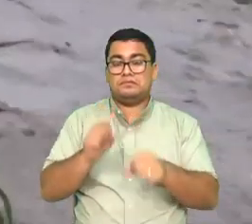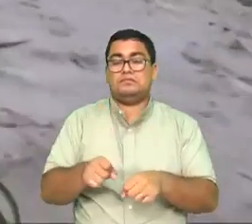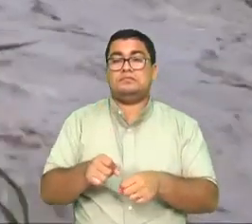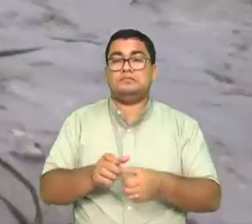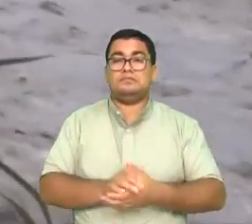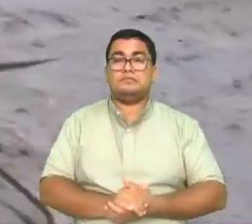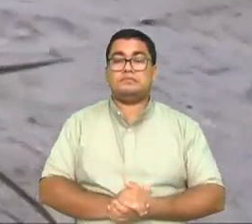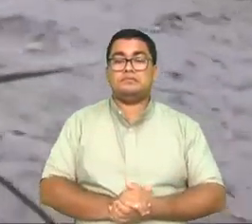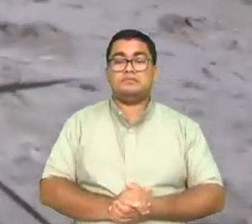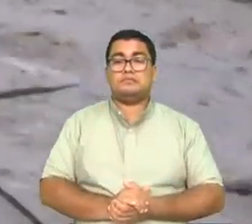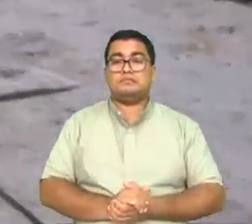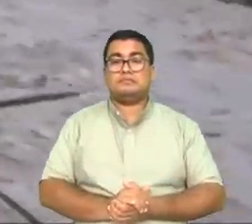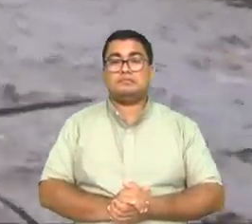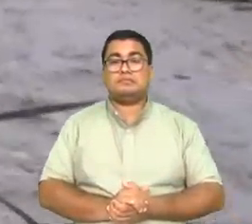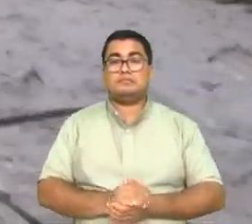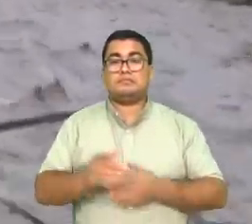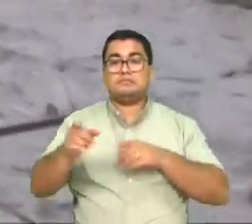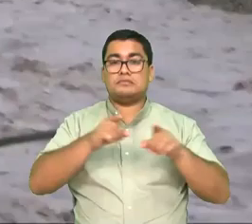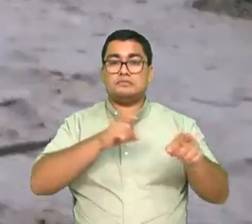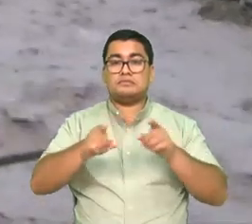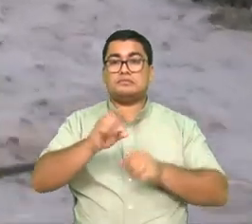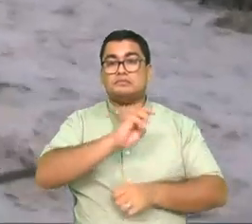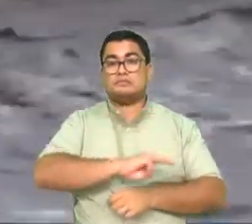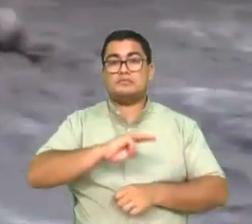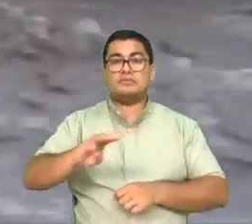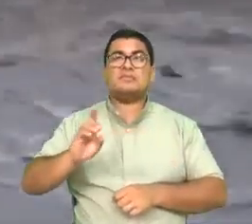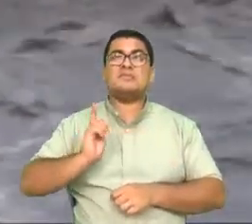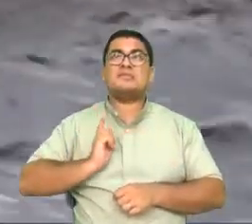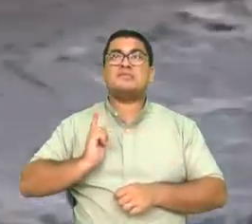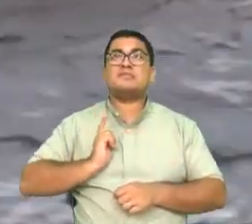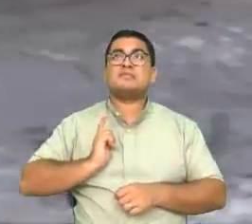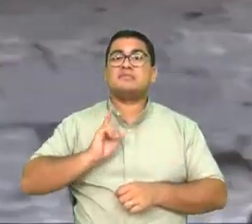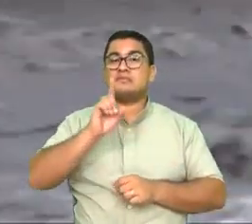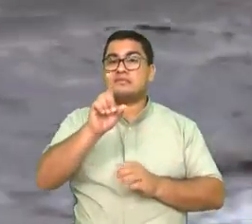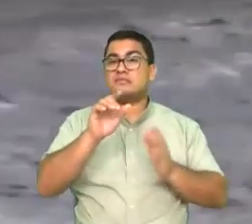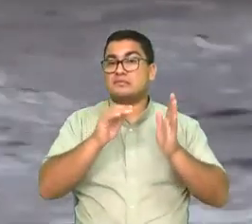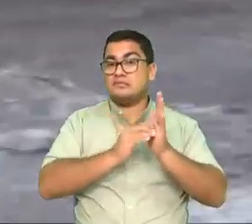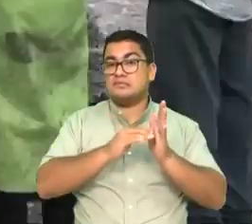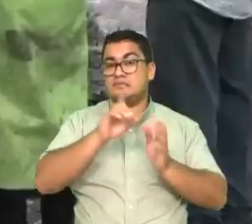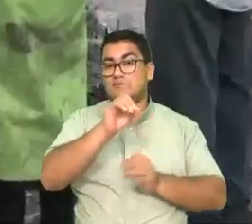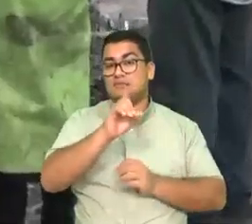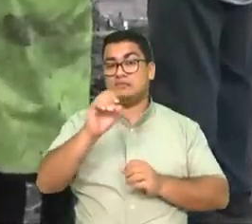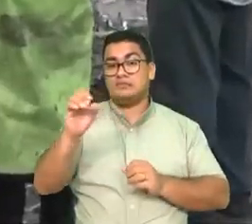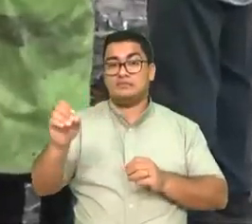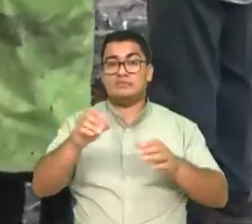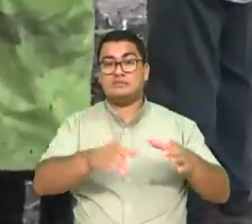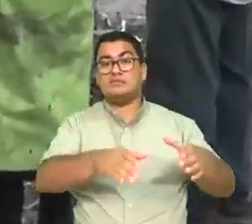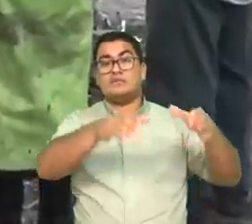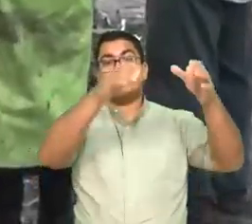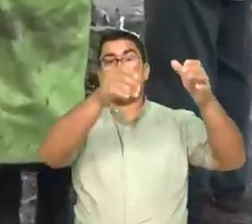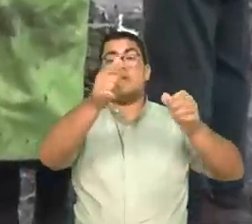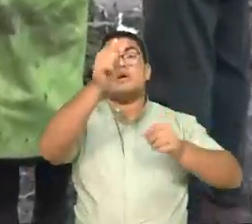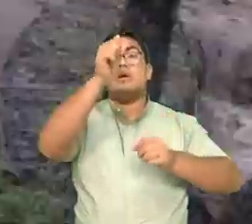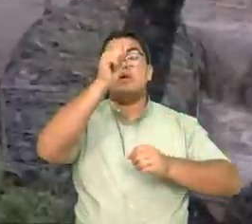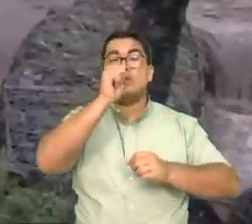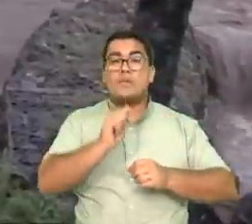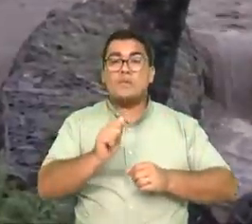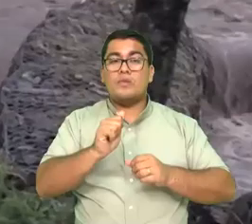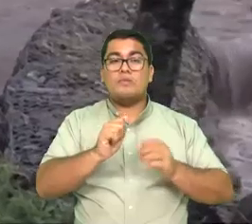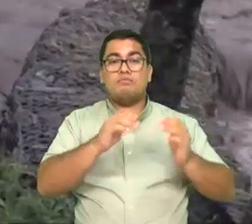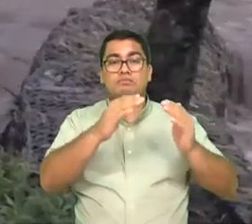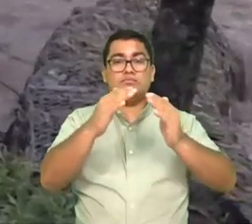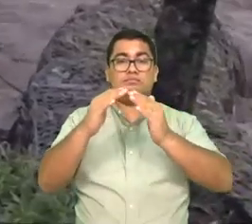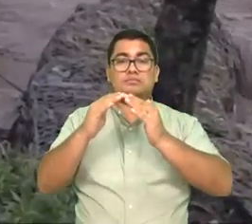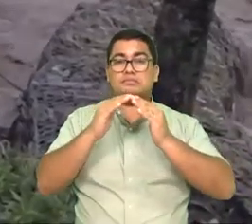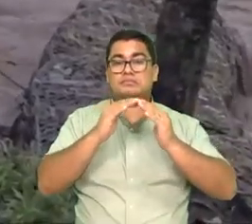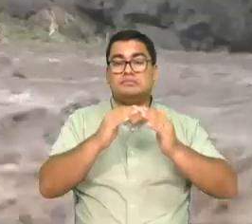agua. La delegación de Matagalpa tiene una reserva de 1.100 metros cúbicos de agua para garantizar el suministro del vital líquido